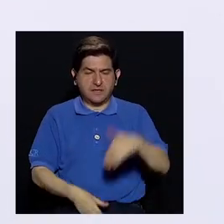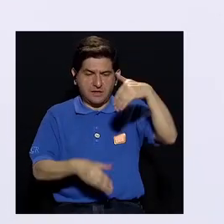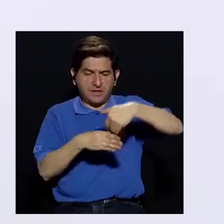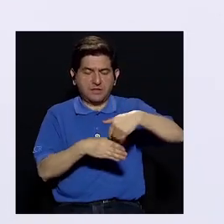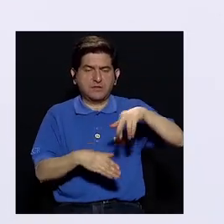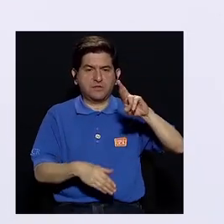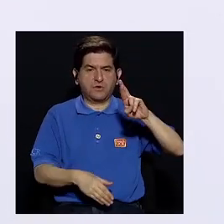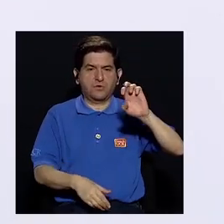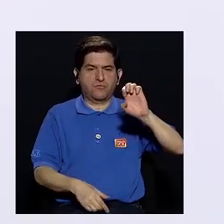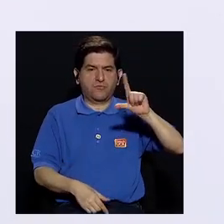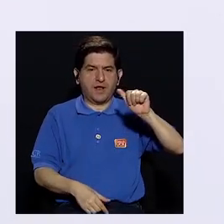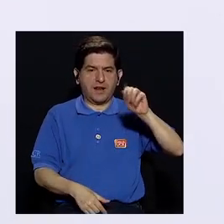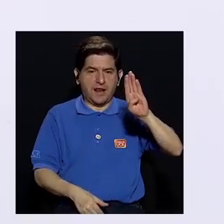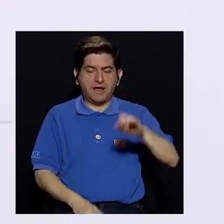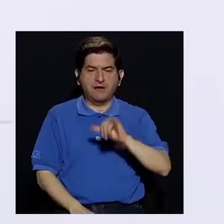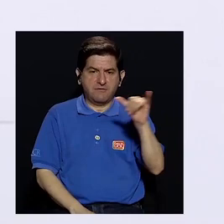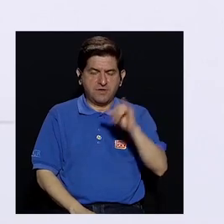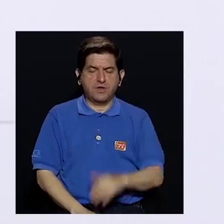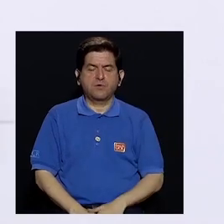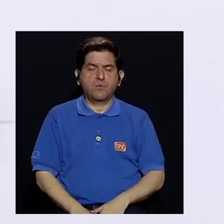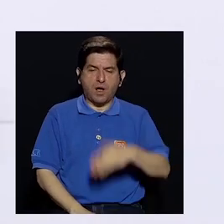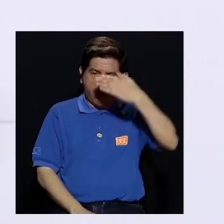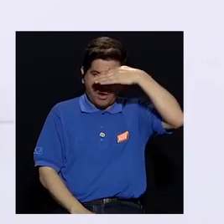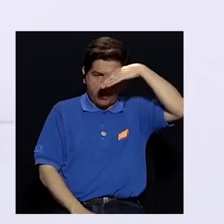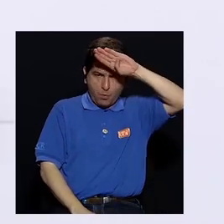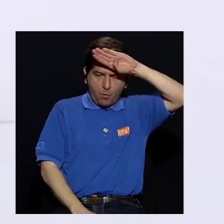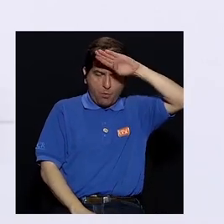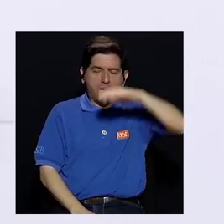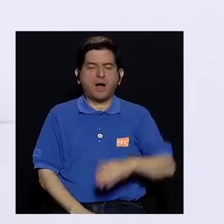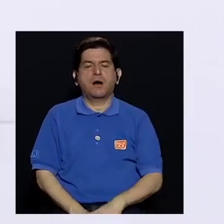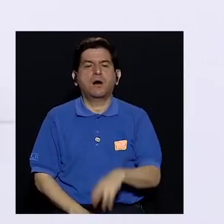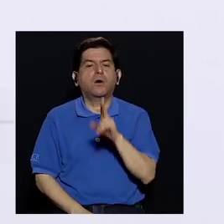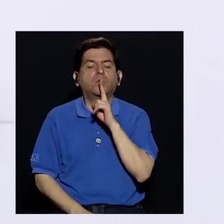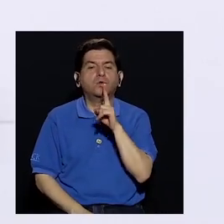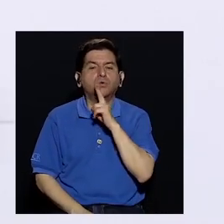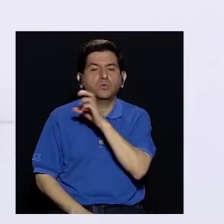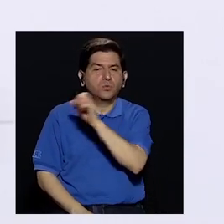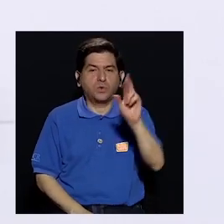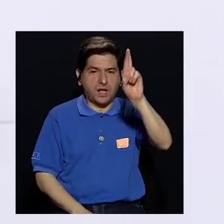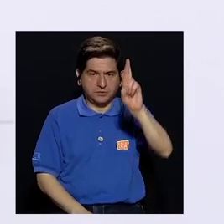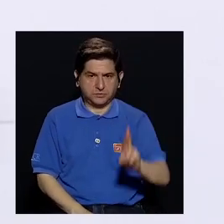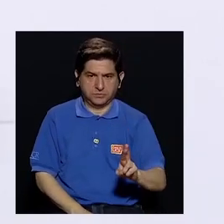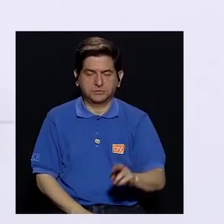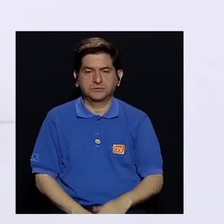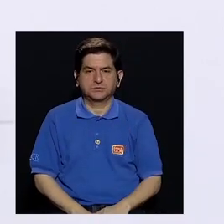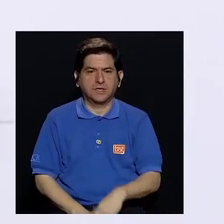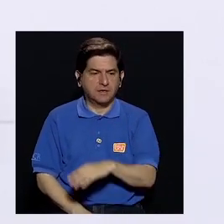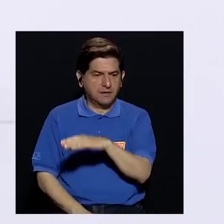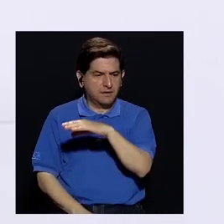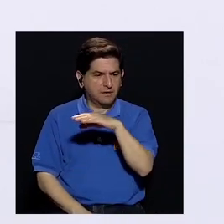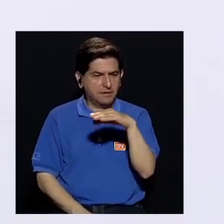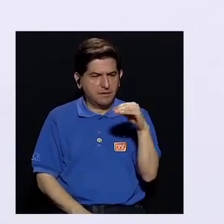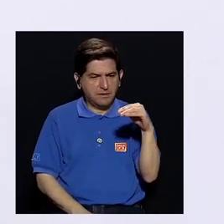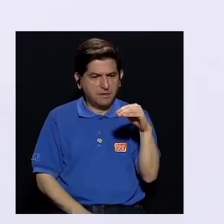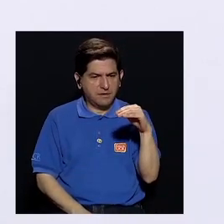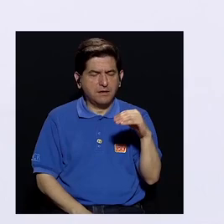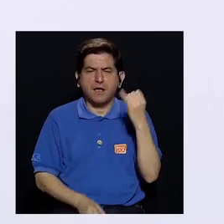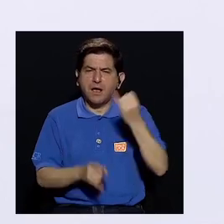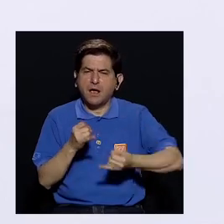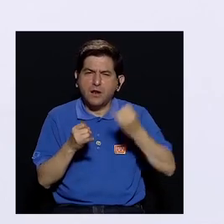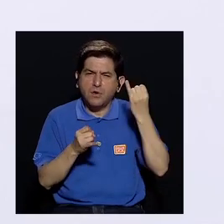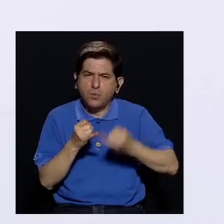méxico que ha sido muy muy fundamental para la realidad también se se incorporó cuba se incorporó